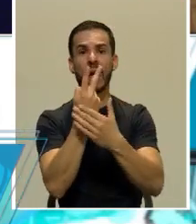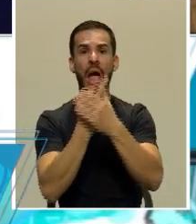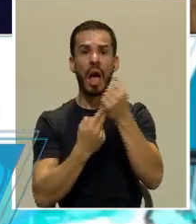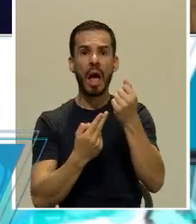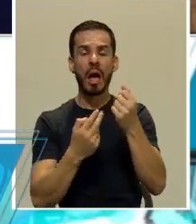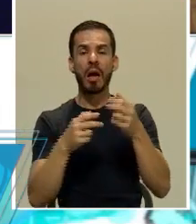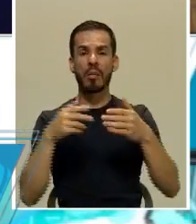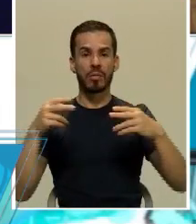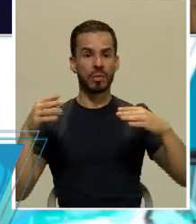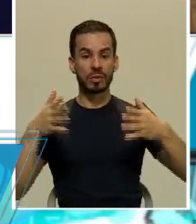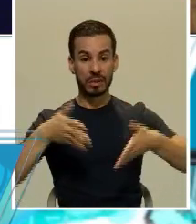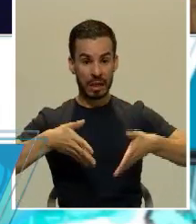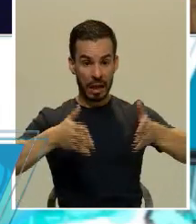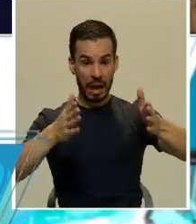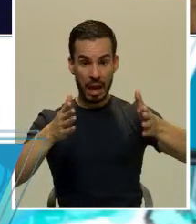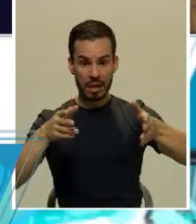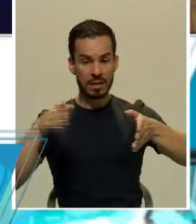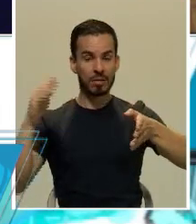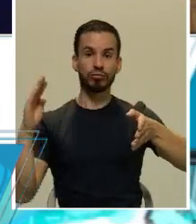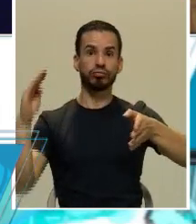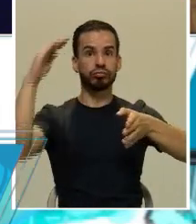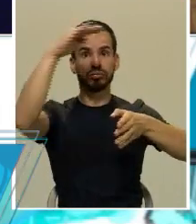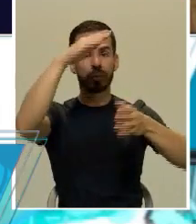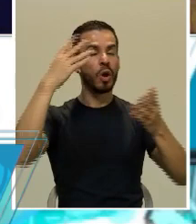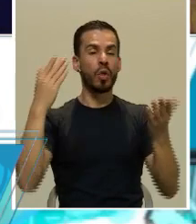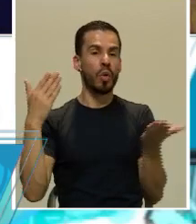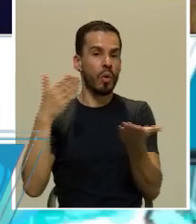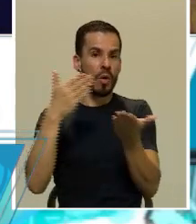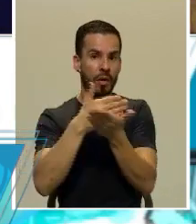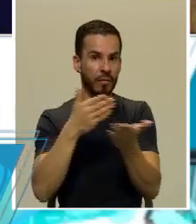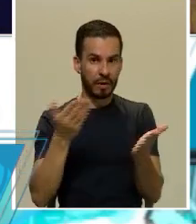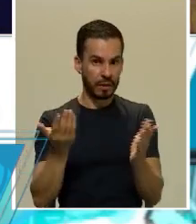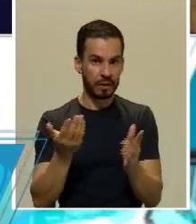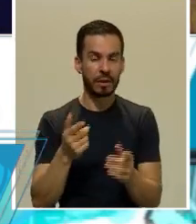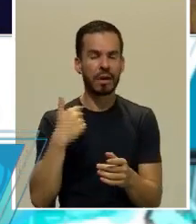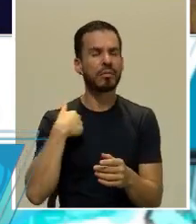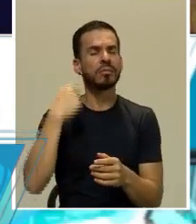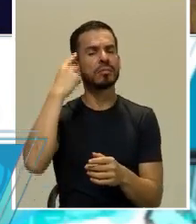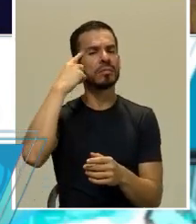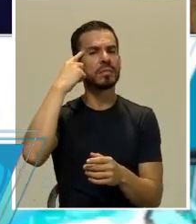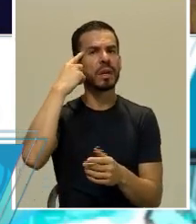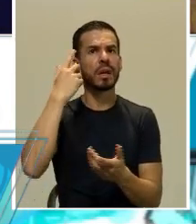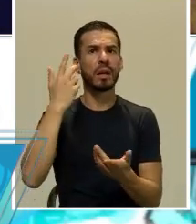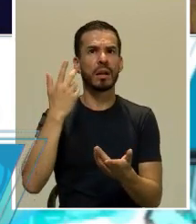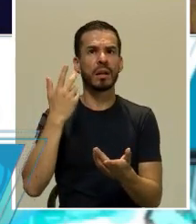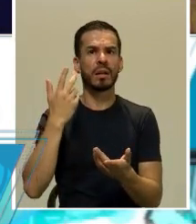vías circulan sin interrumpirse. Me viene a la mente